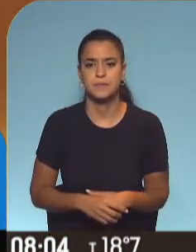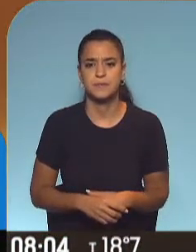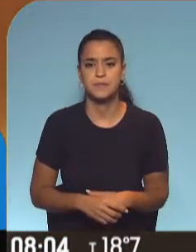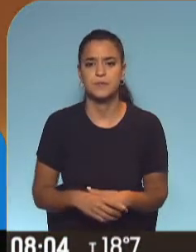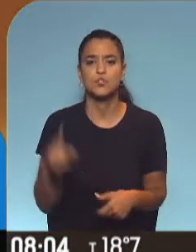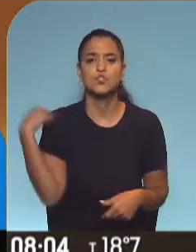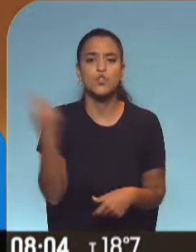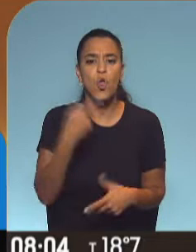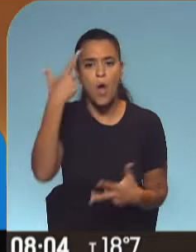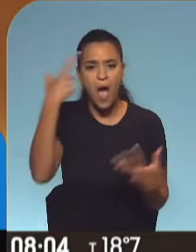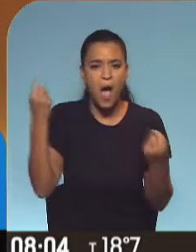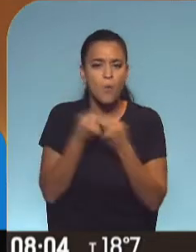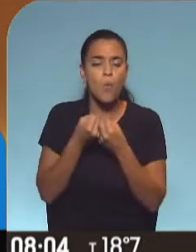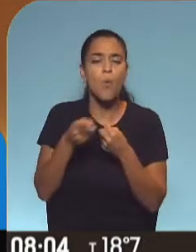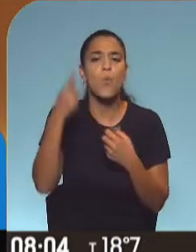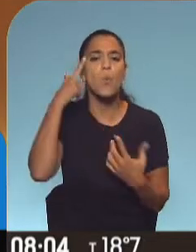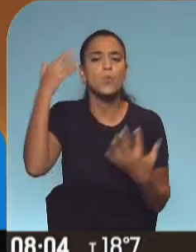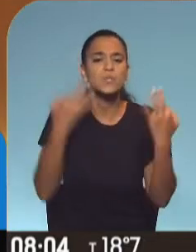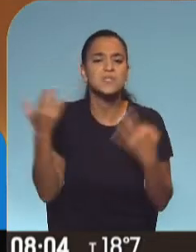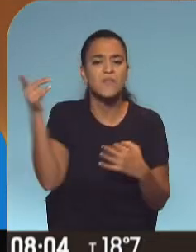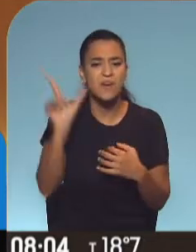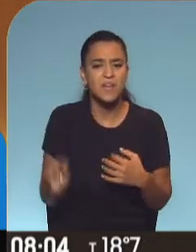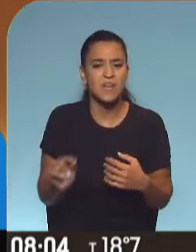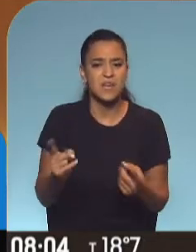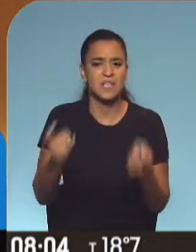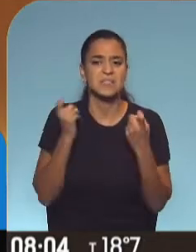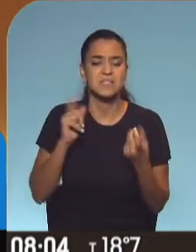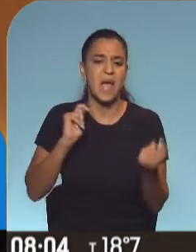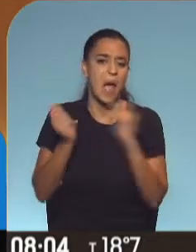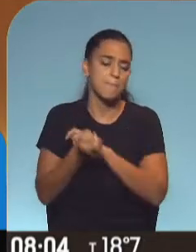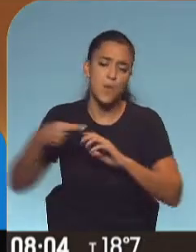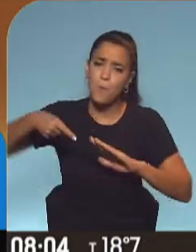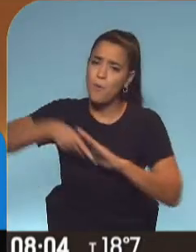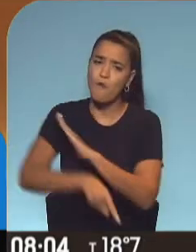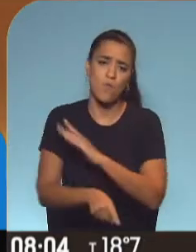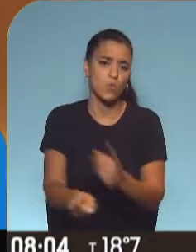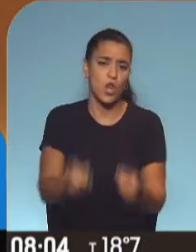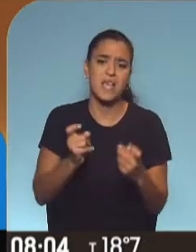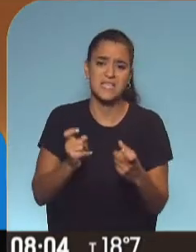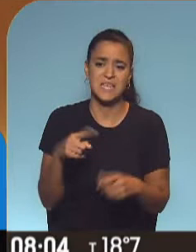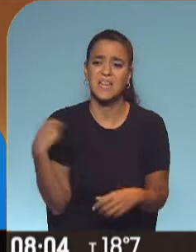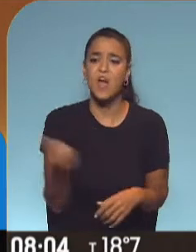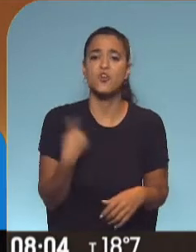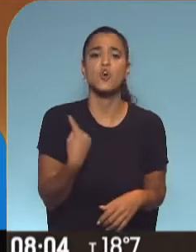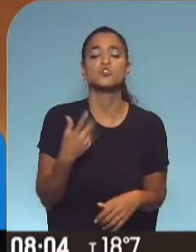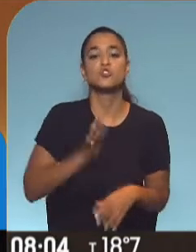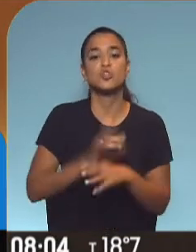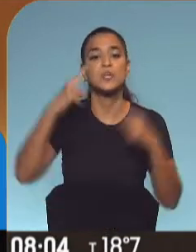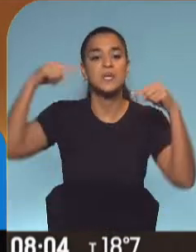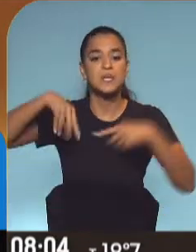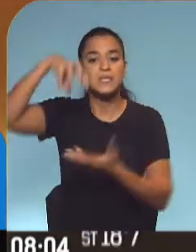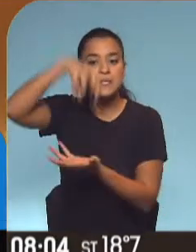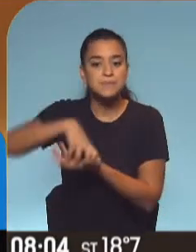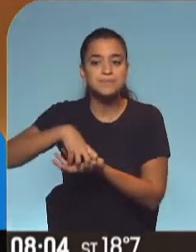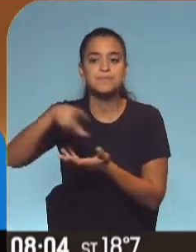Todos estamos de acuerdo en que nuestra justicia federal necesita un profundísimo cambio. Y nosotros, como nuestro instituto, el INESIP,